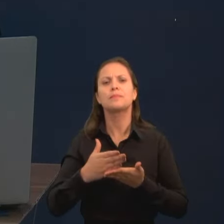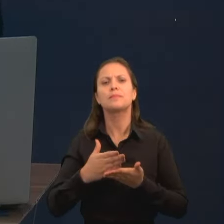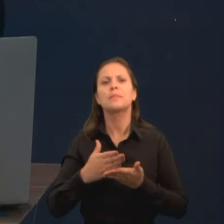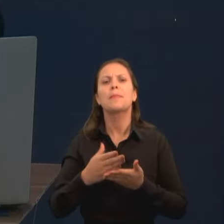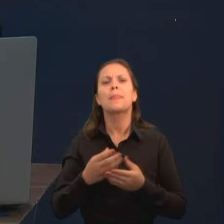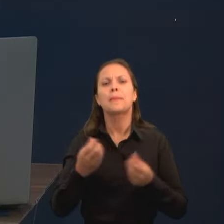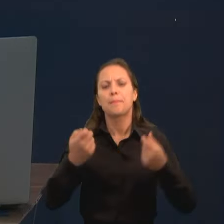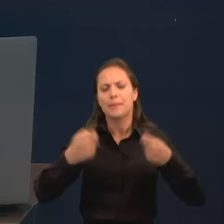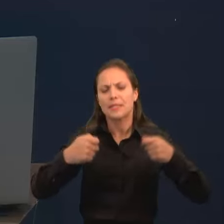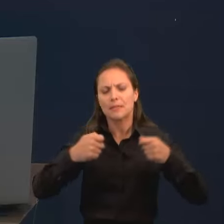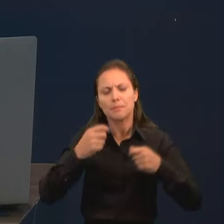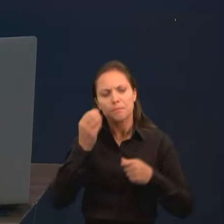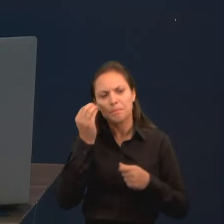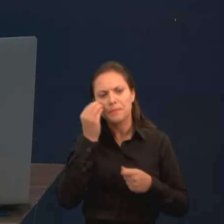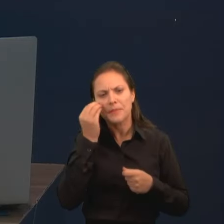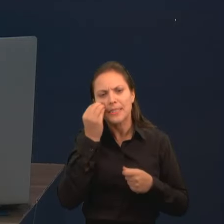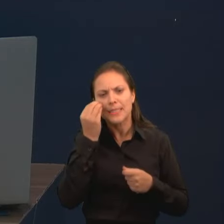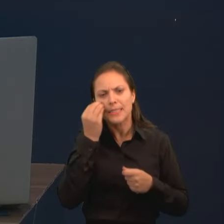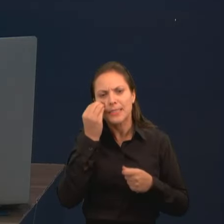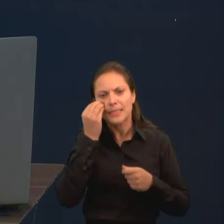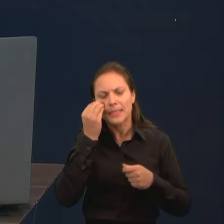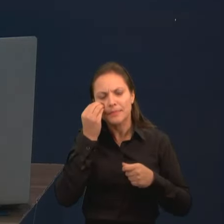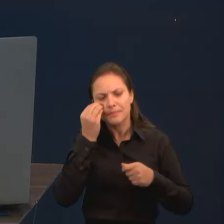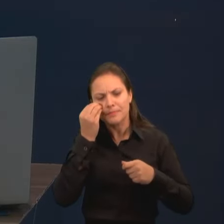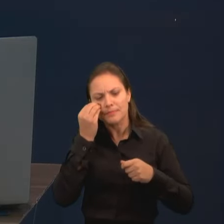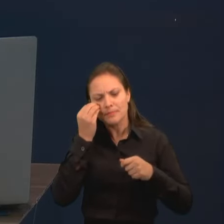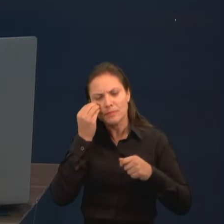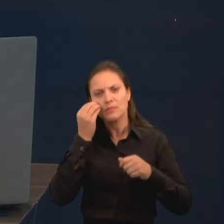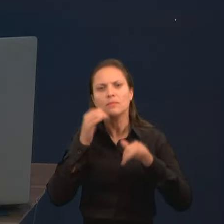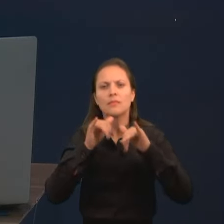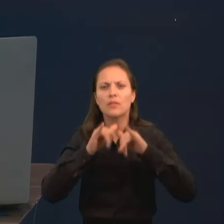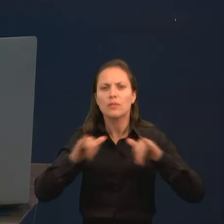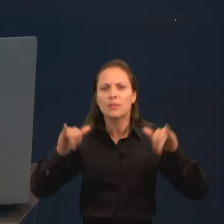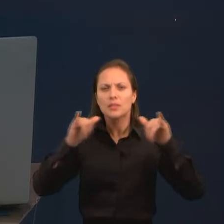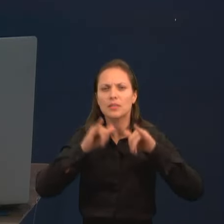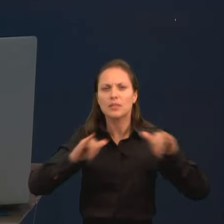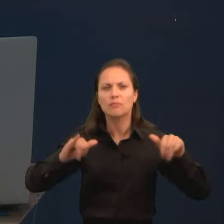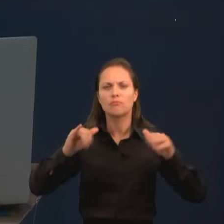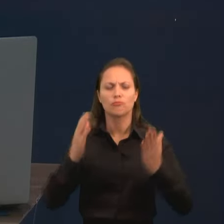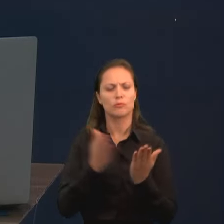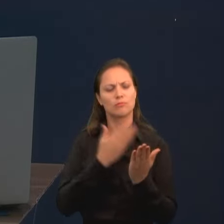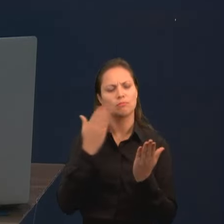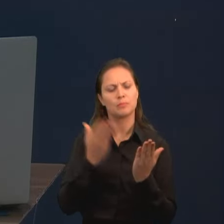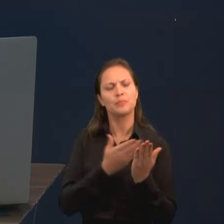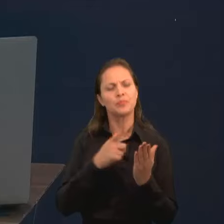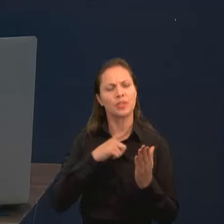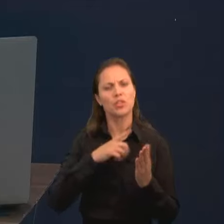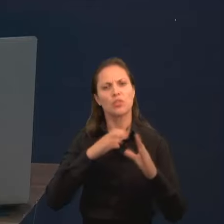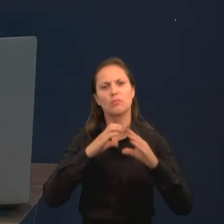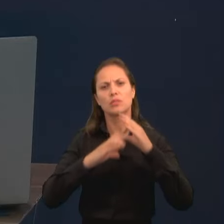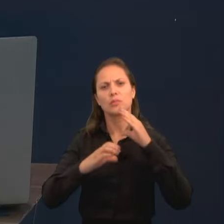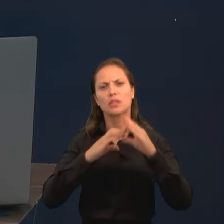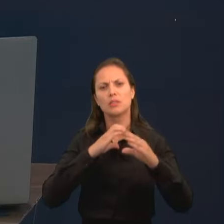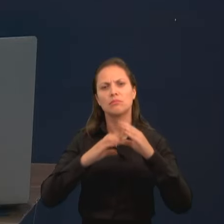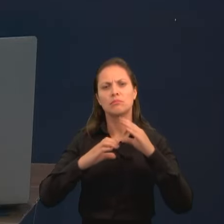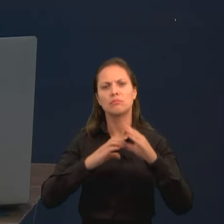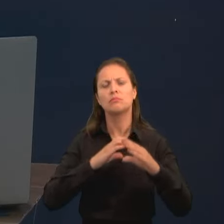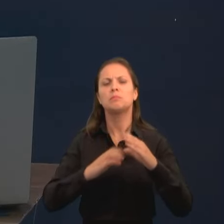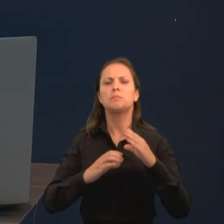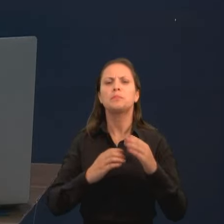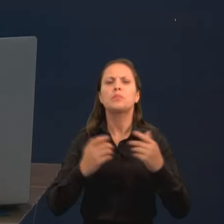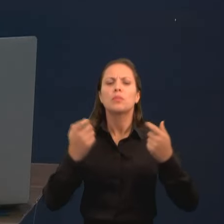la comunicación en el contexto pasaba por el filtro de la empresa seria, de la prensa. Pero cuando